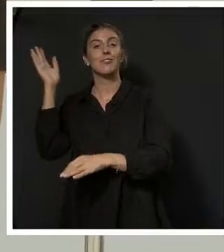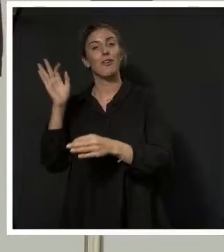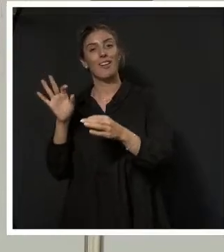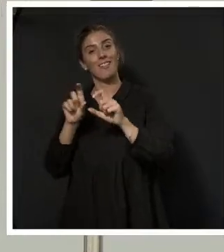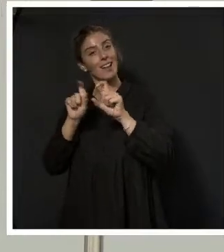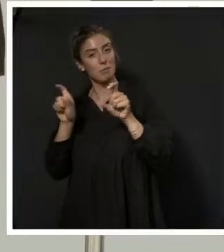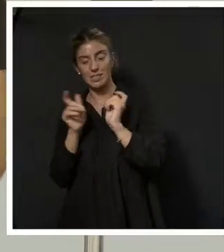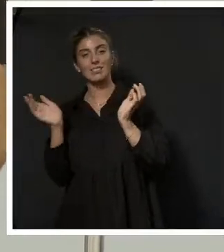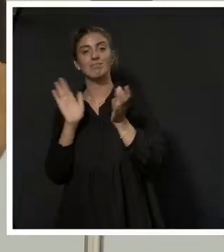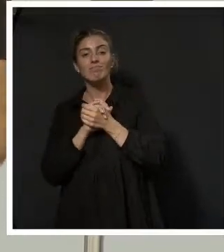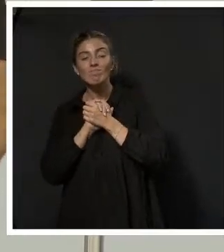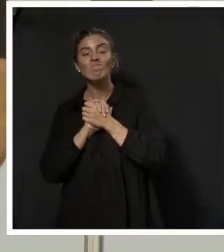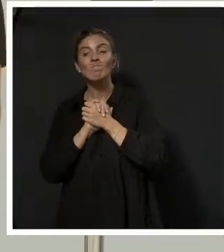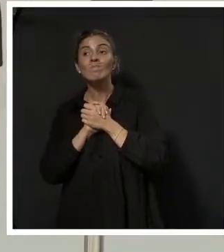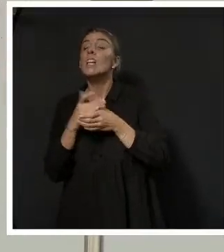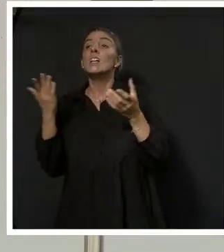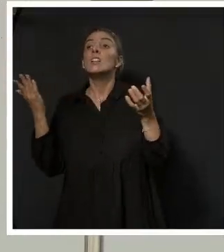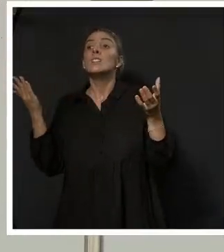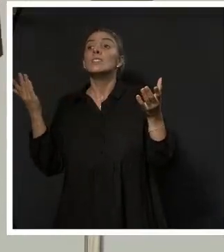empresa